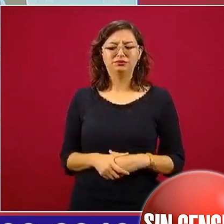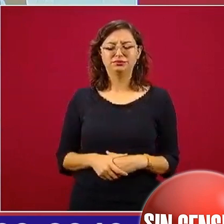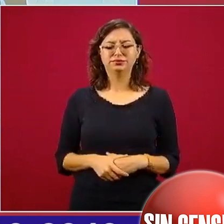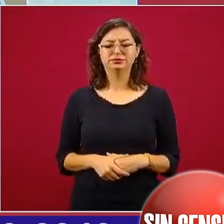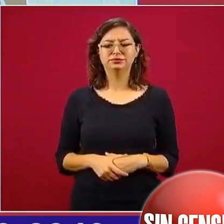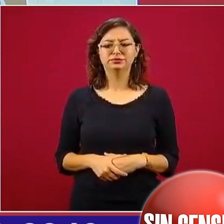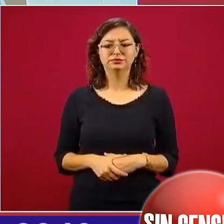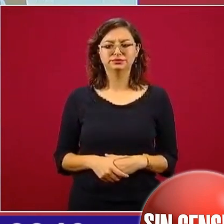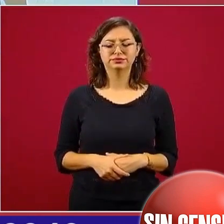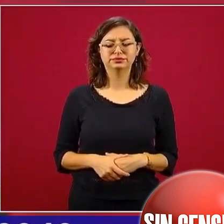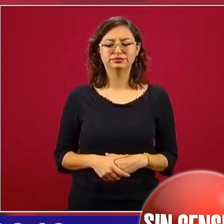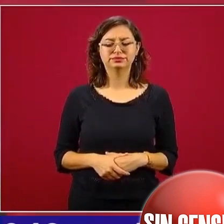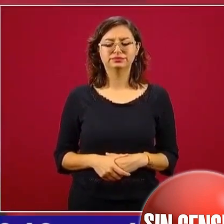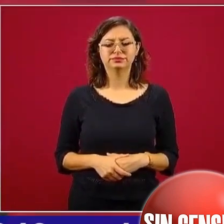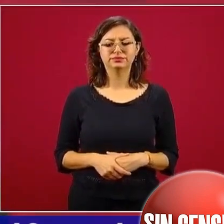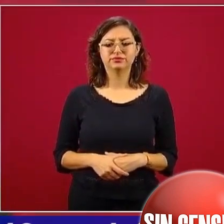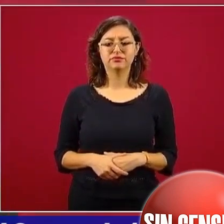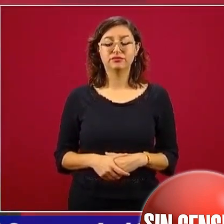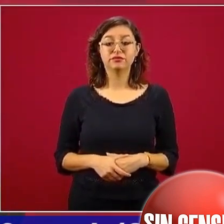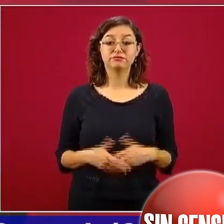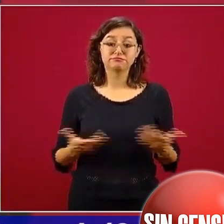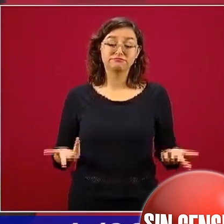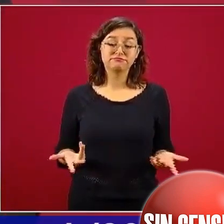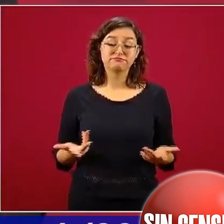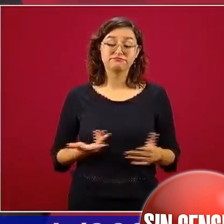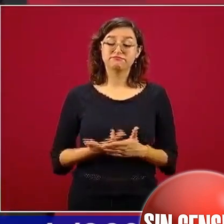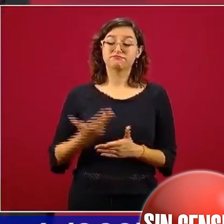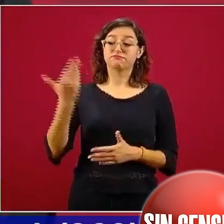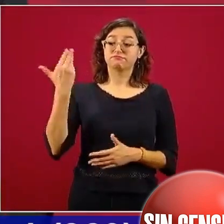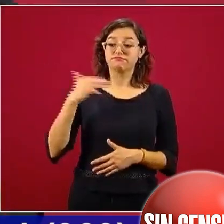Bueno, se debe a don Venustiano